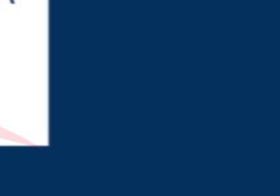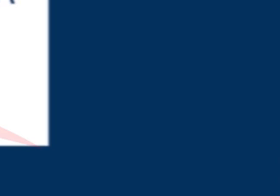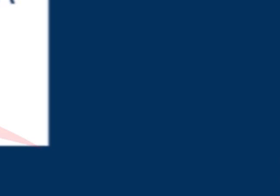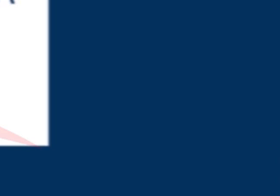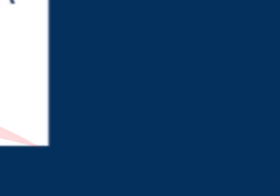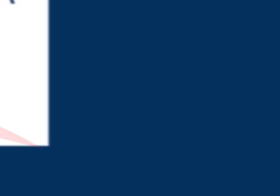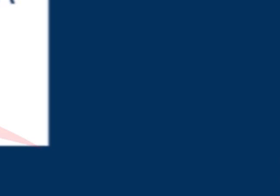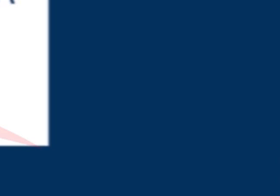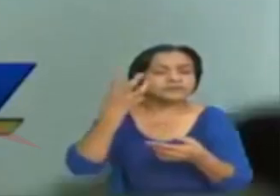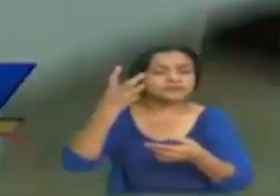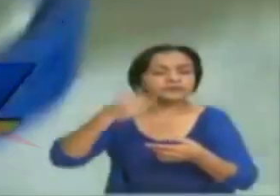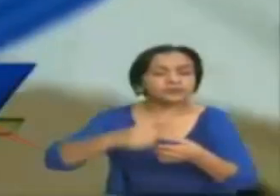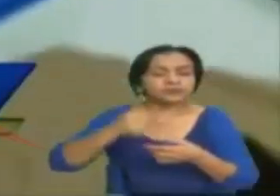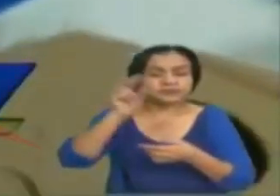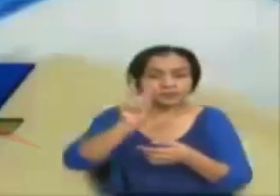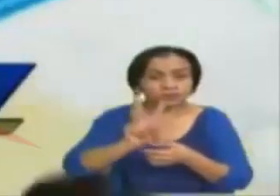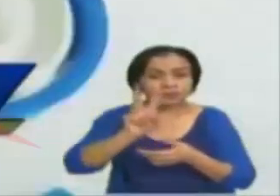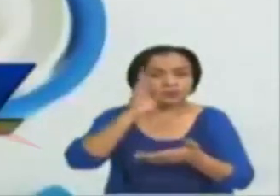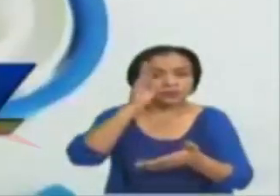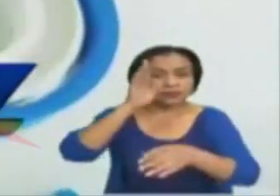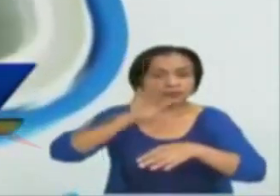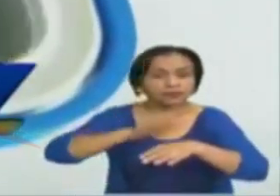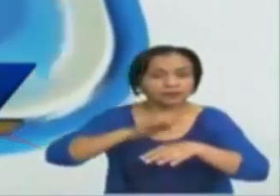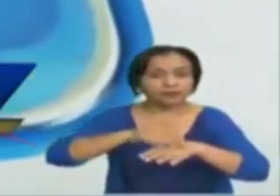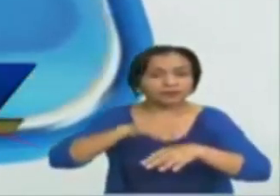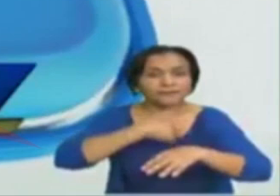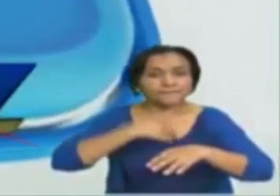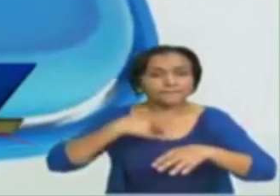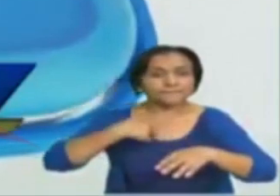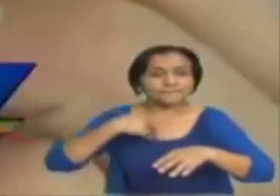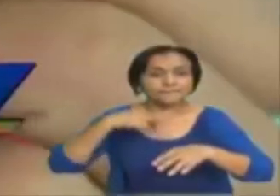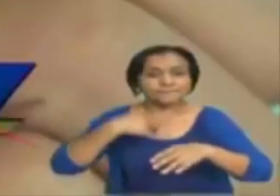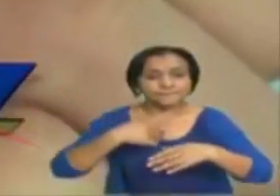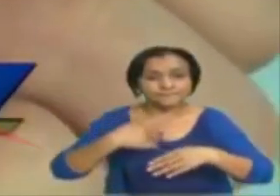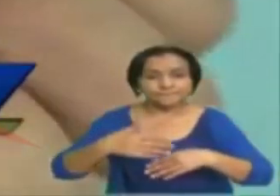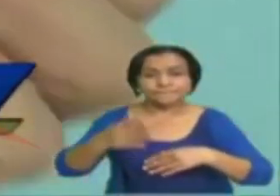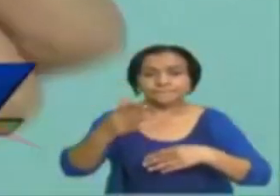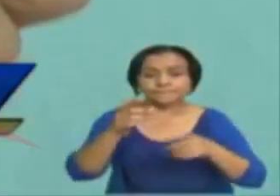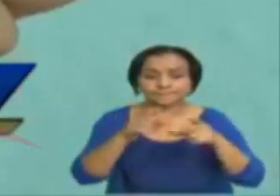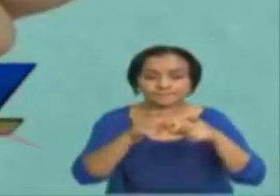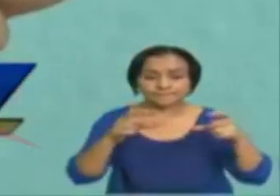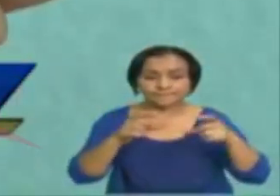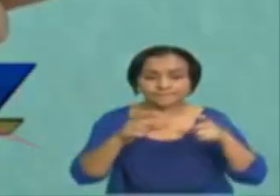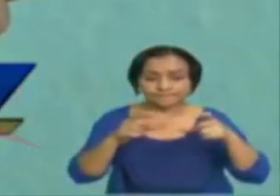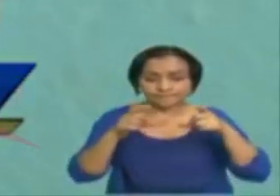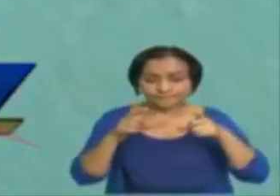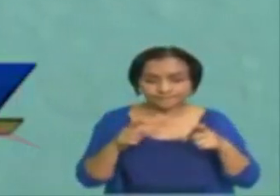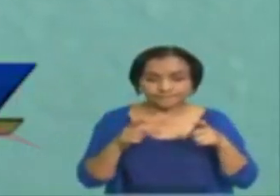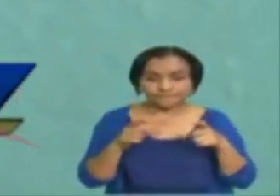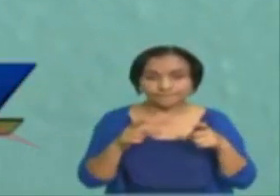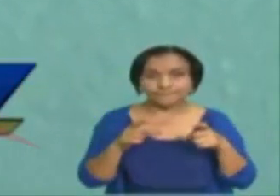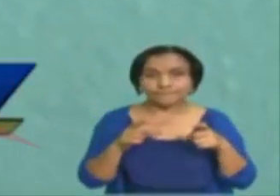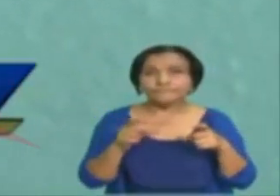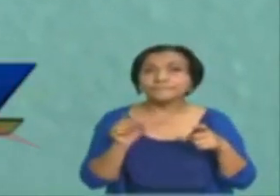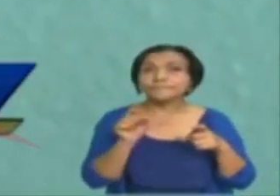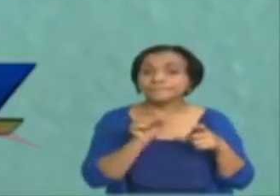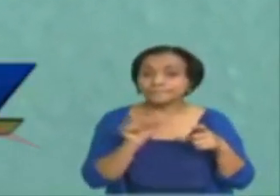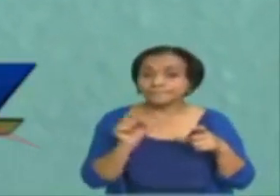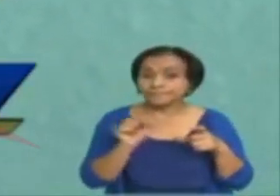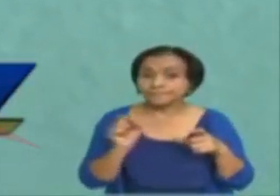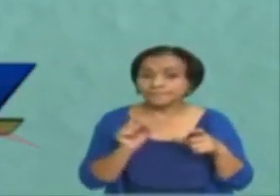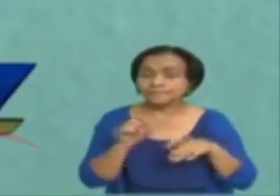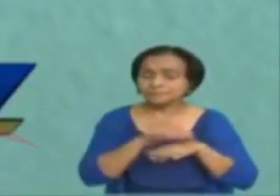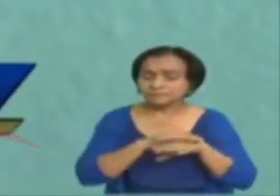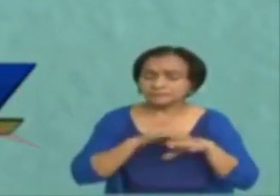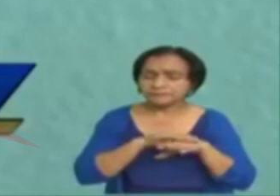Primario, en Matiare, Centro de Salud, y en Ciudad Sandino. Vamos a estar atentos